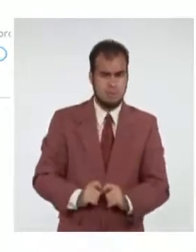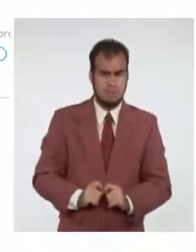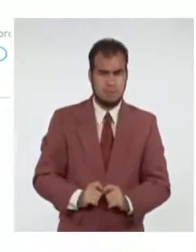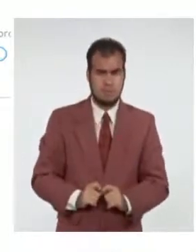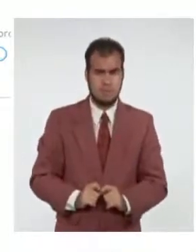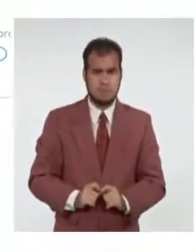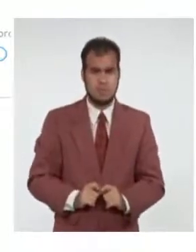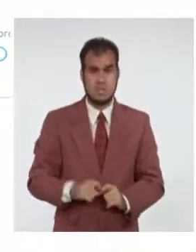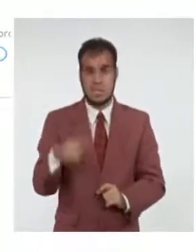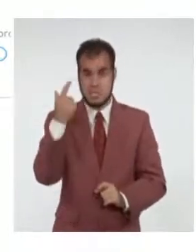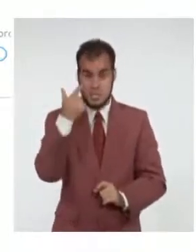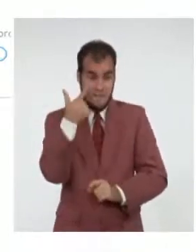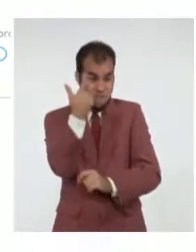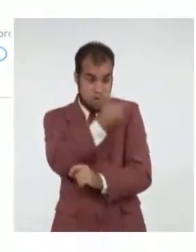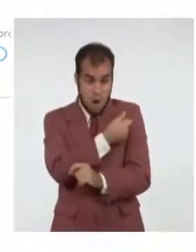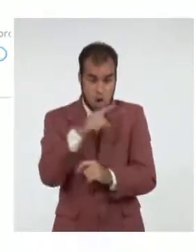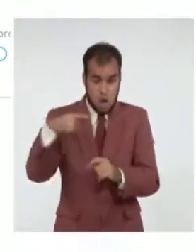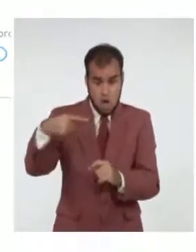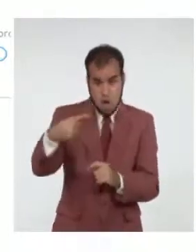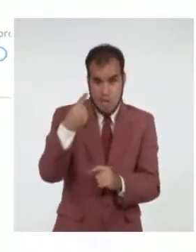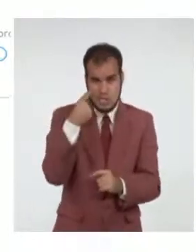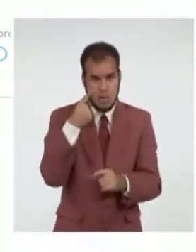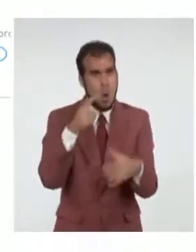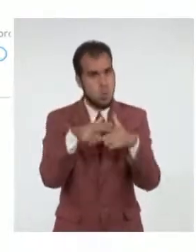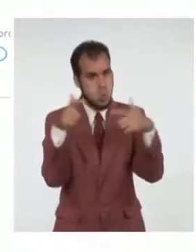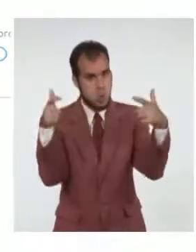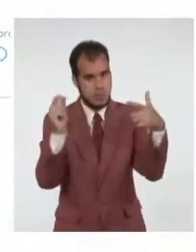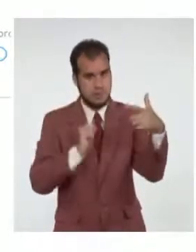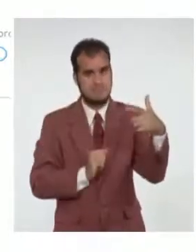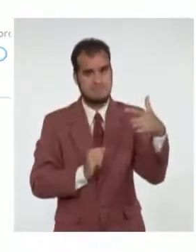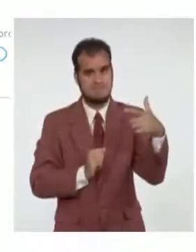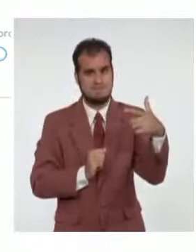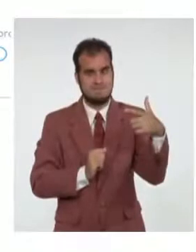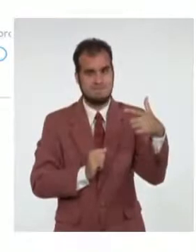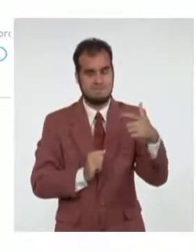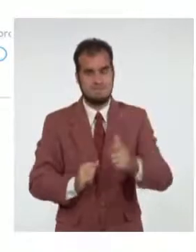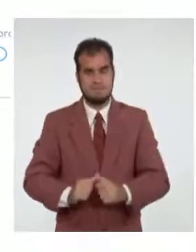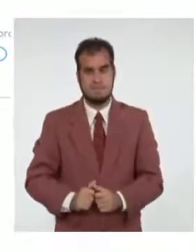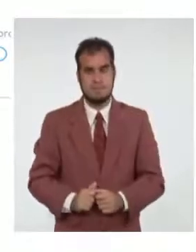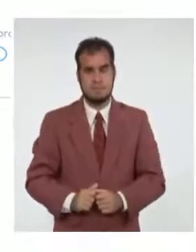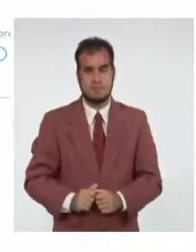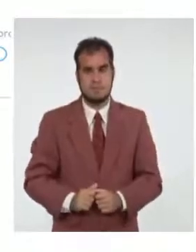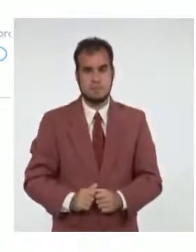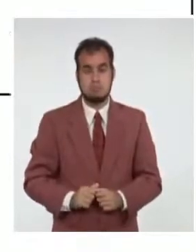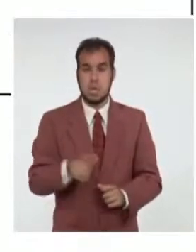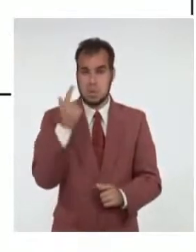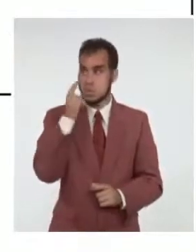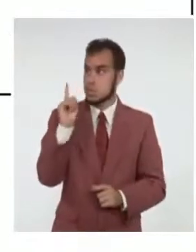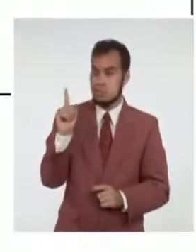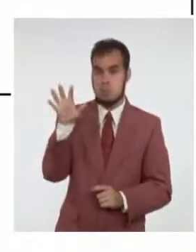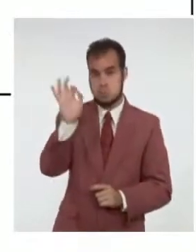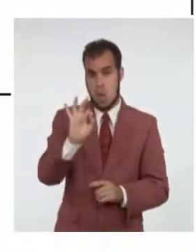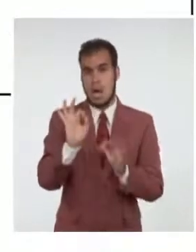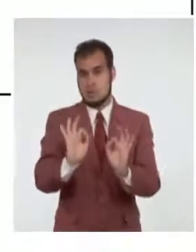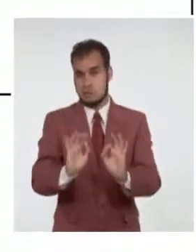diaria se incrementa tremendamente, porque las primeras dosis dan un impulso tremendo. Entonces vamos con ese promedio, adelante.